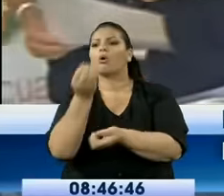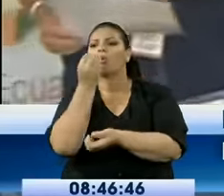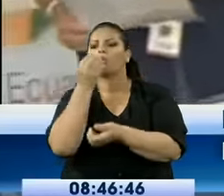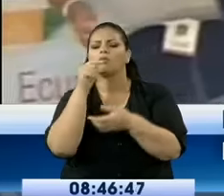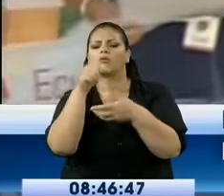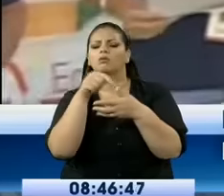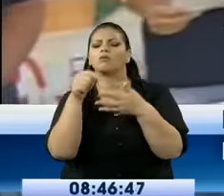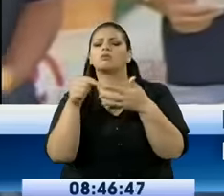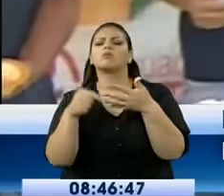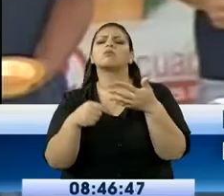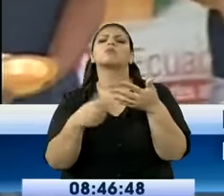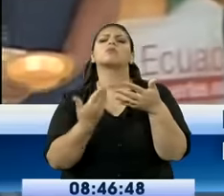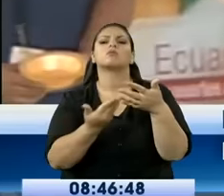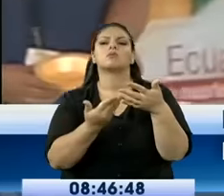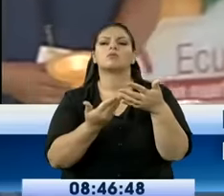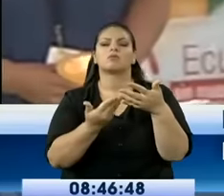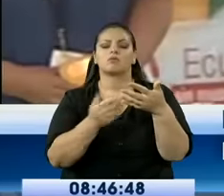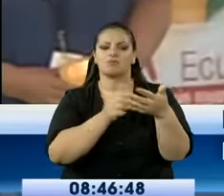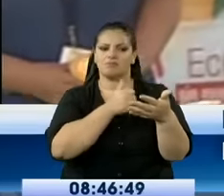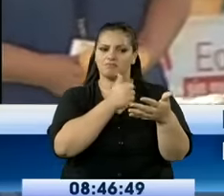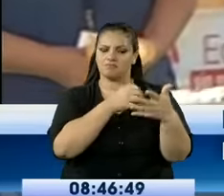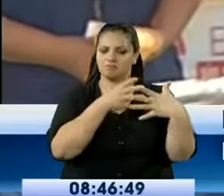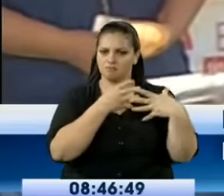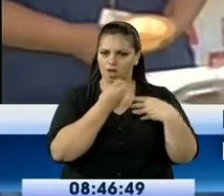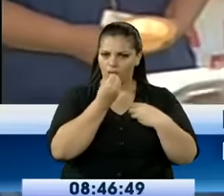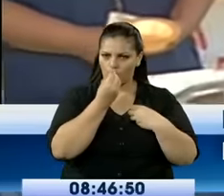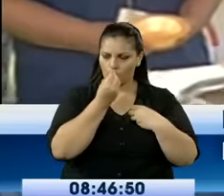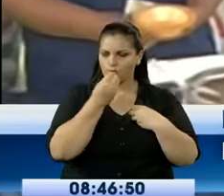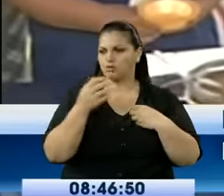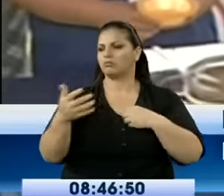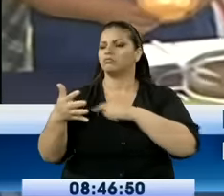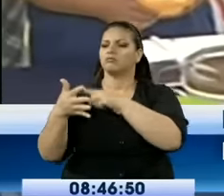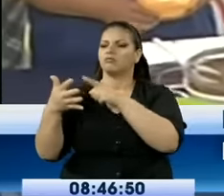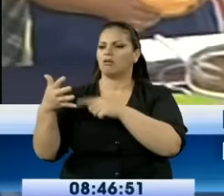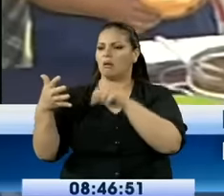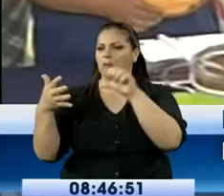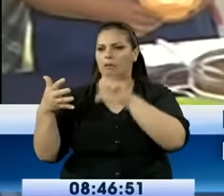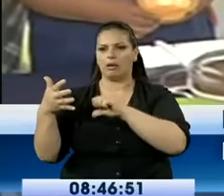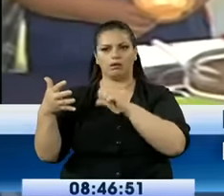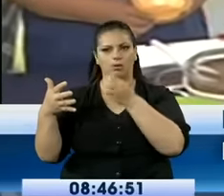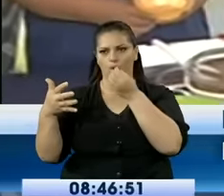la guía no solamente médica, sino también en cuanto a nutrición.